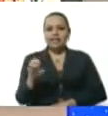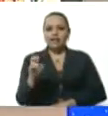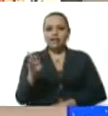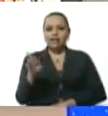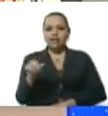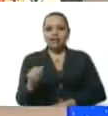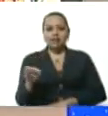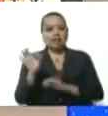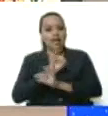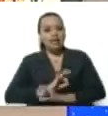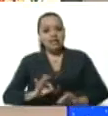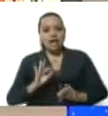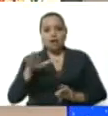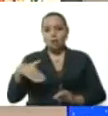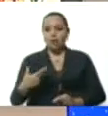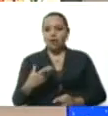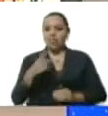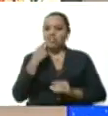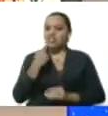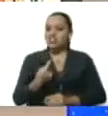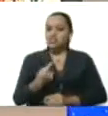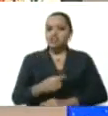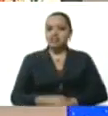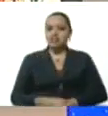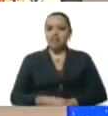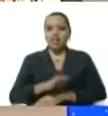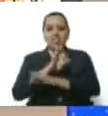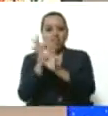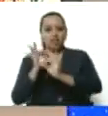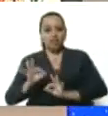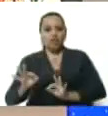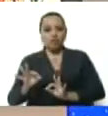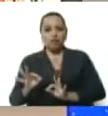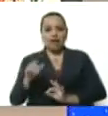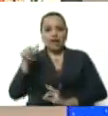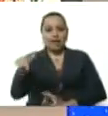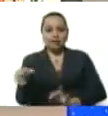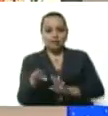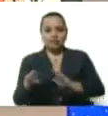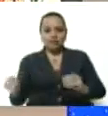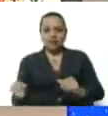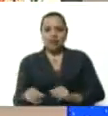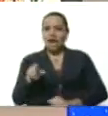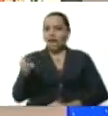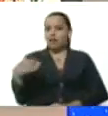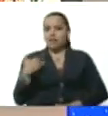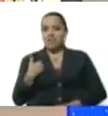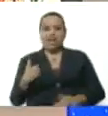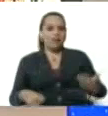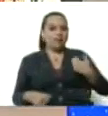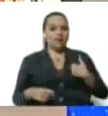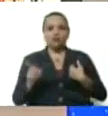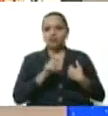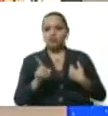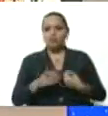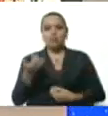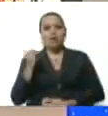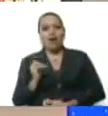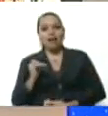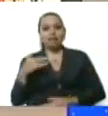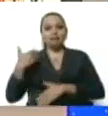de las partes, puede disponer de forma unilateral de este territorio. Pero se venían dando ya las